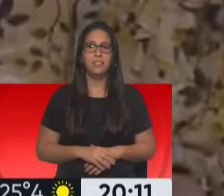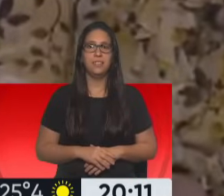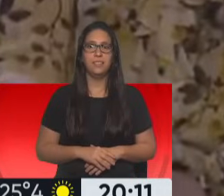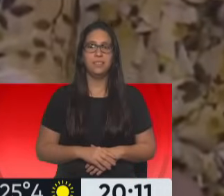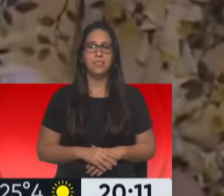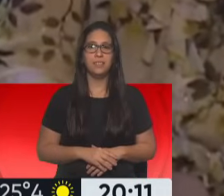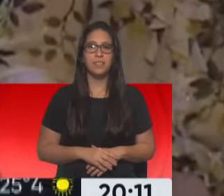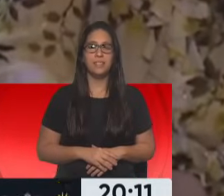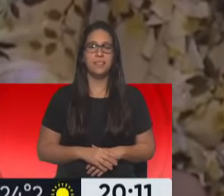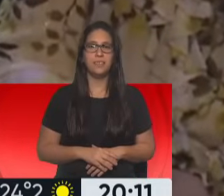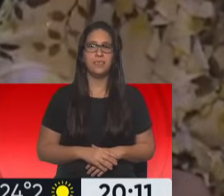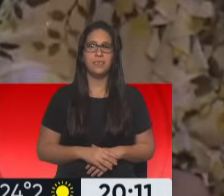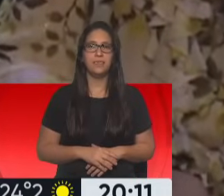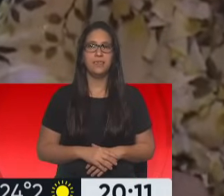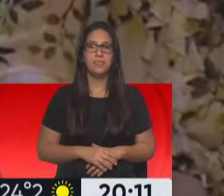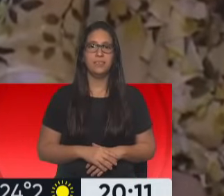Por eso,